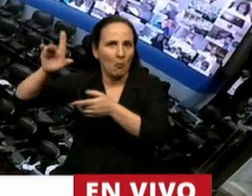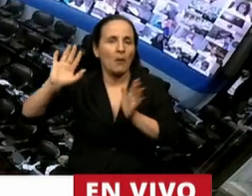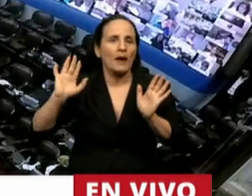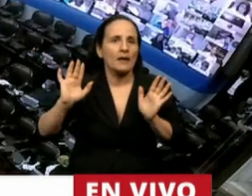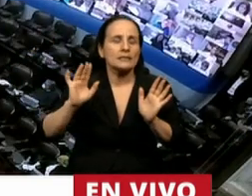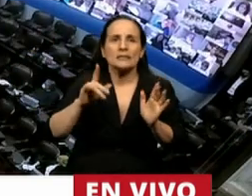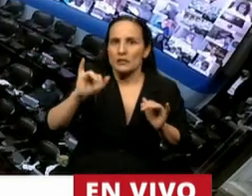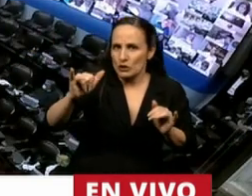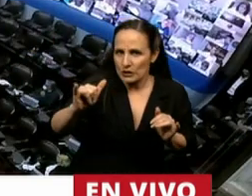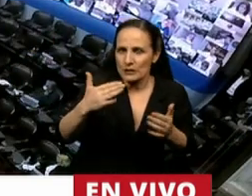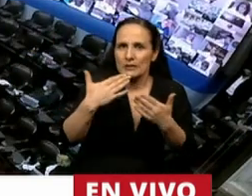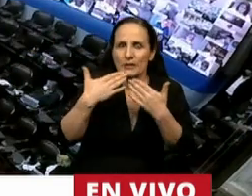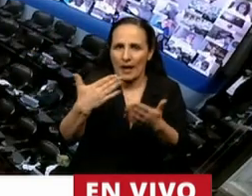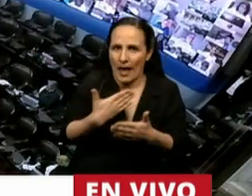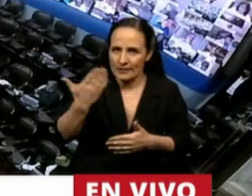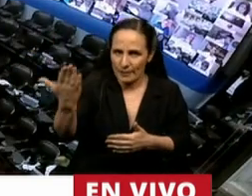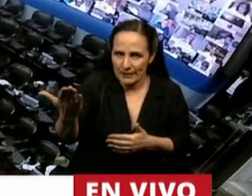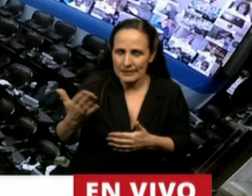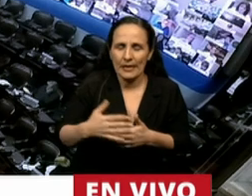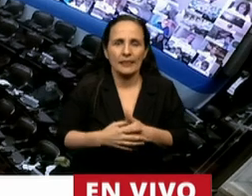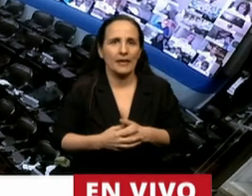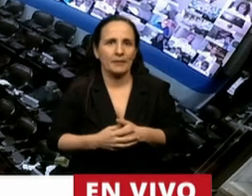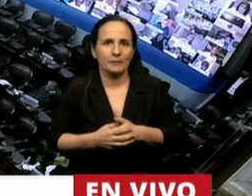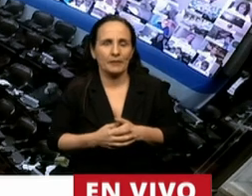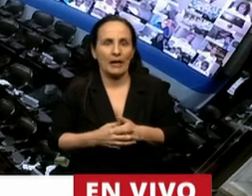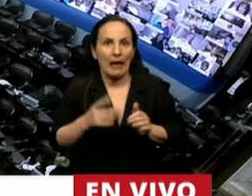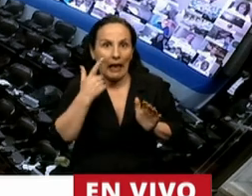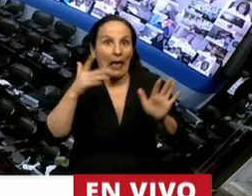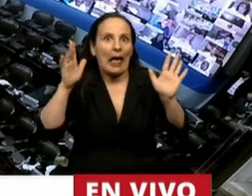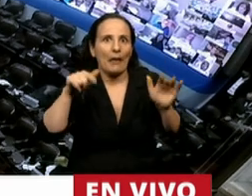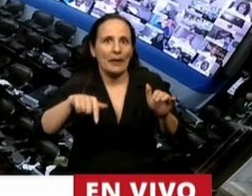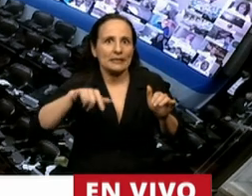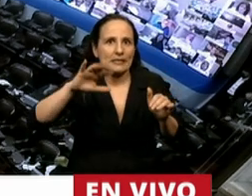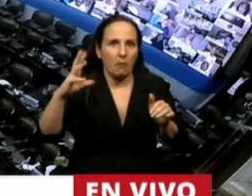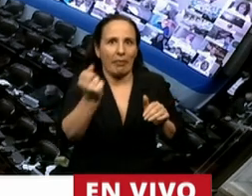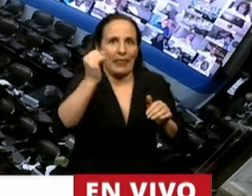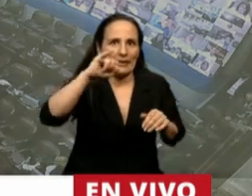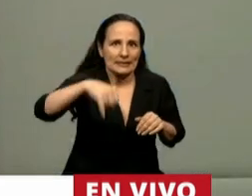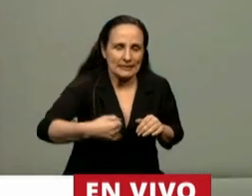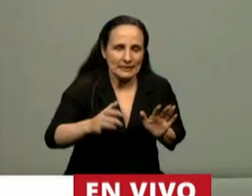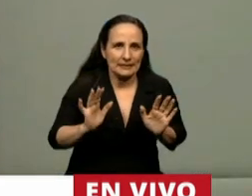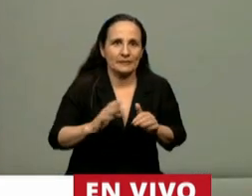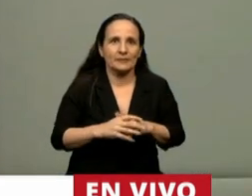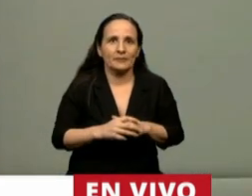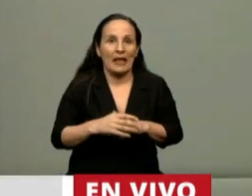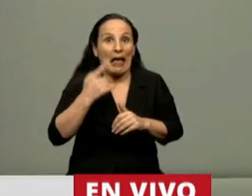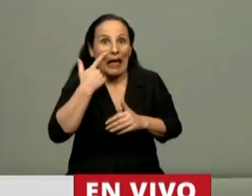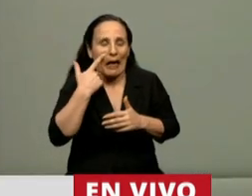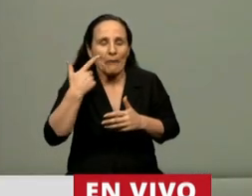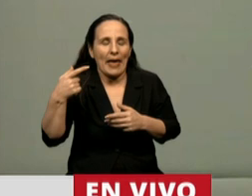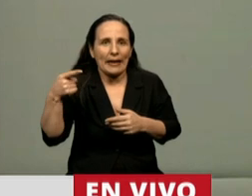eh Gracias presidente vamos a ver si si lo logramos eh con un poquito de